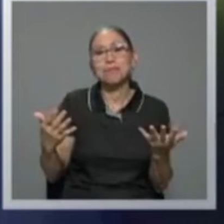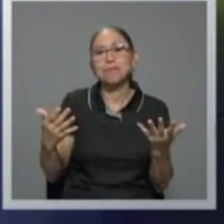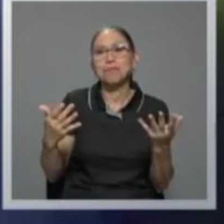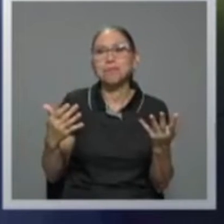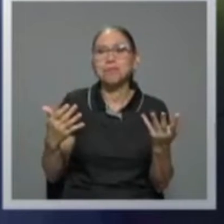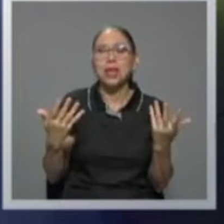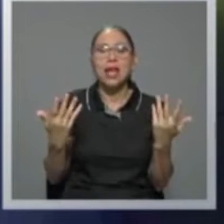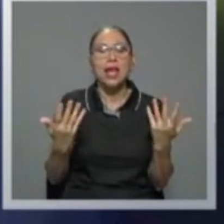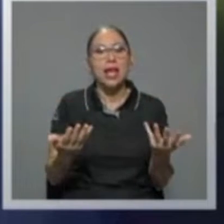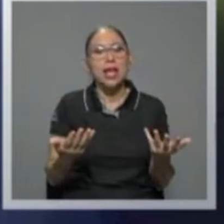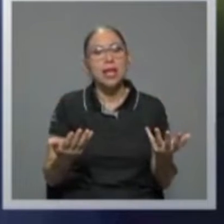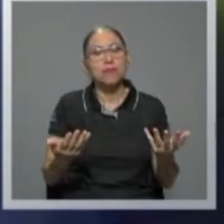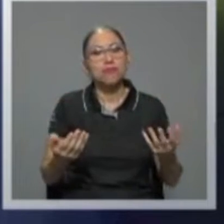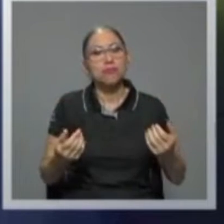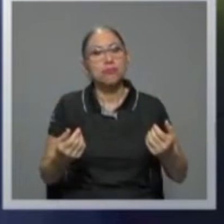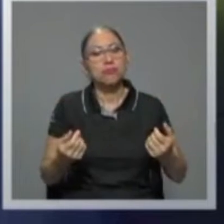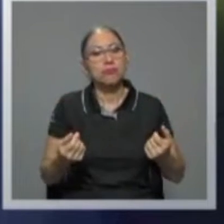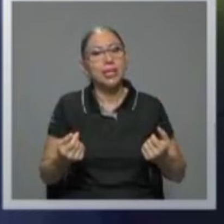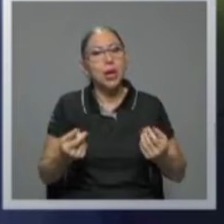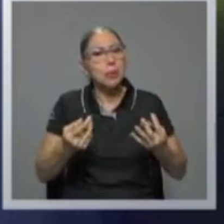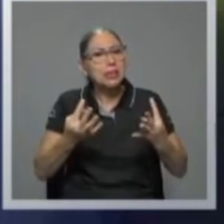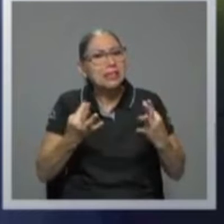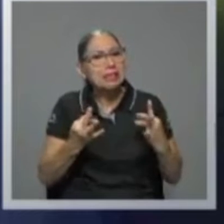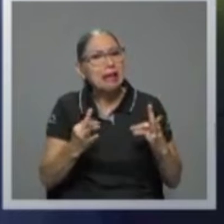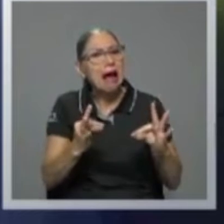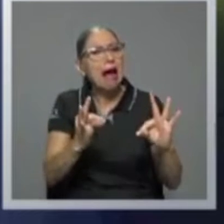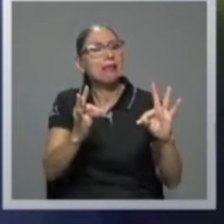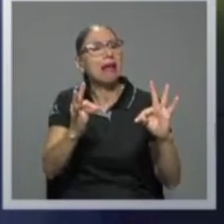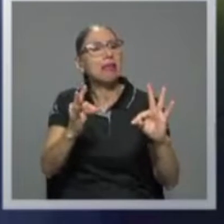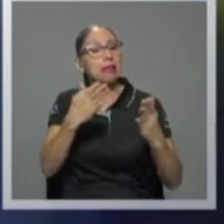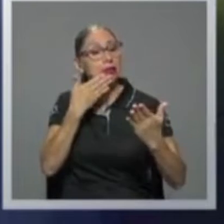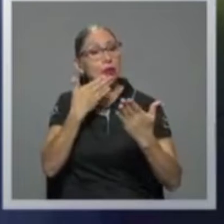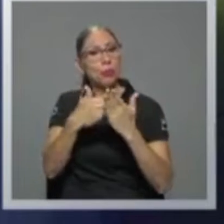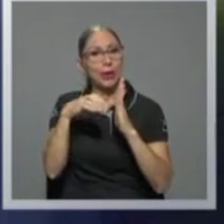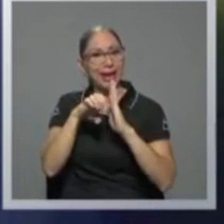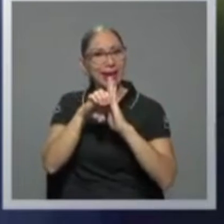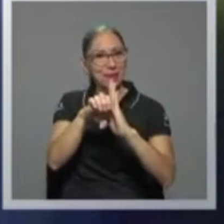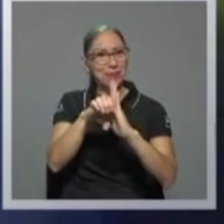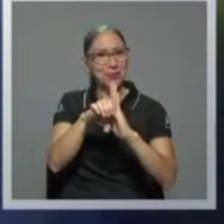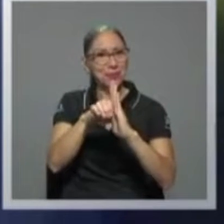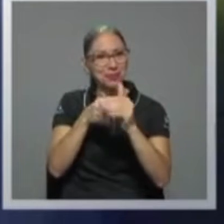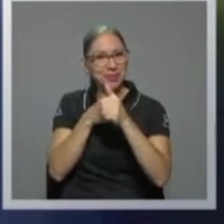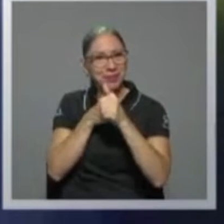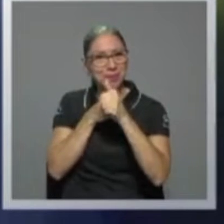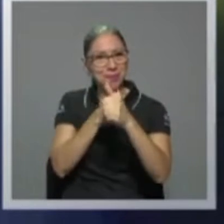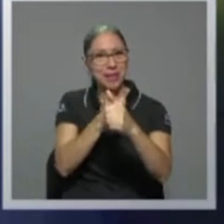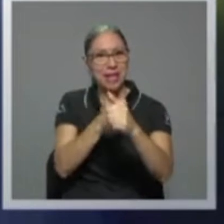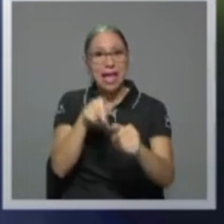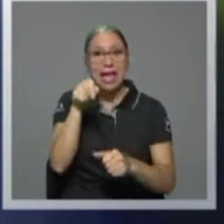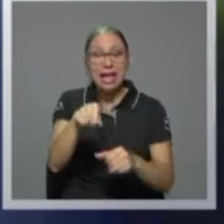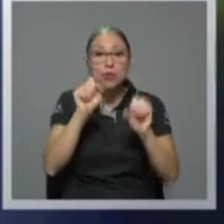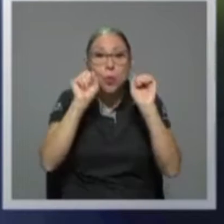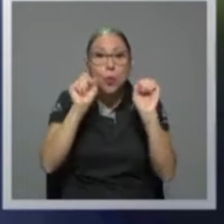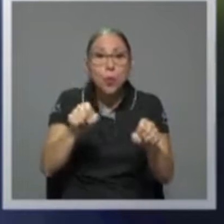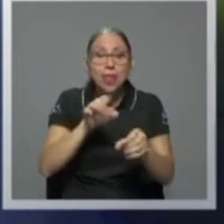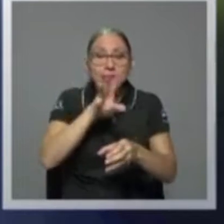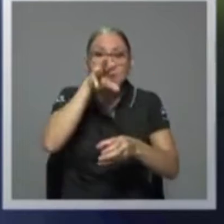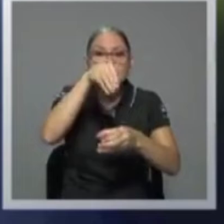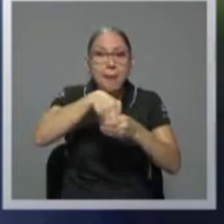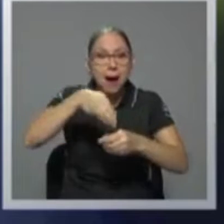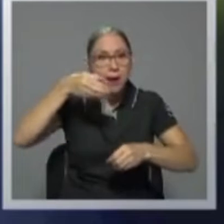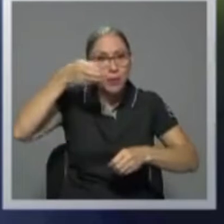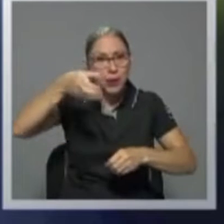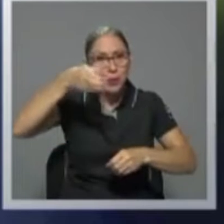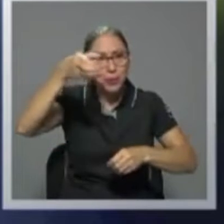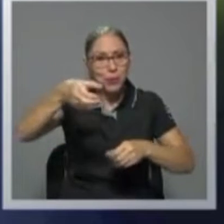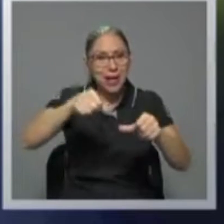trata, digamos, de liderar con el ejemplo, ¿verdad? Que esto pueda ser parte de una cultura en el sector público.